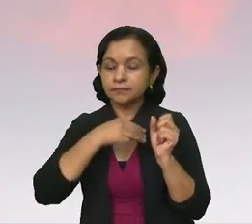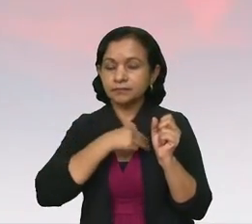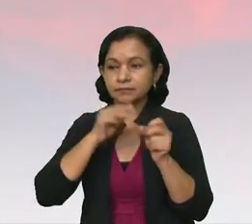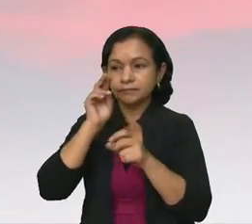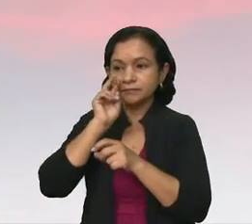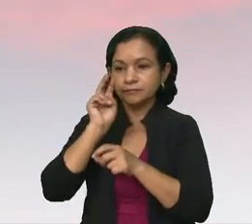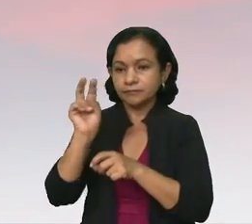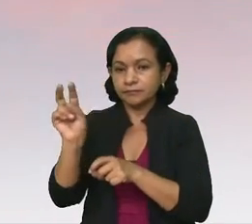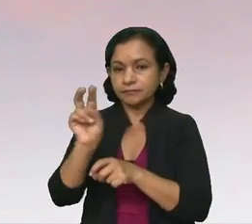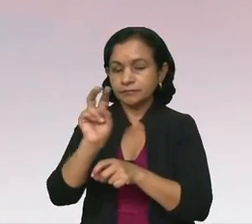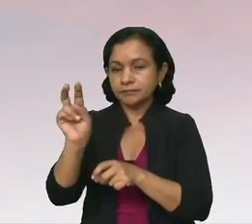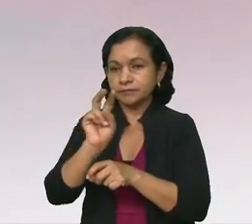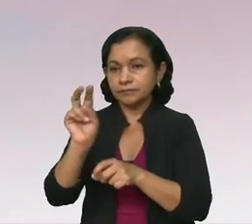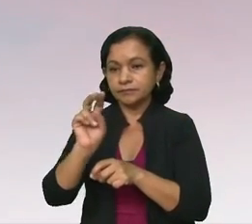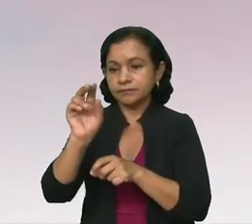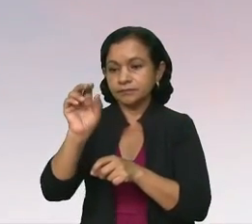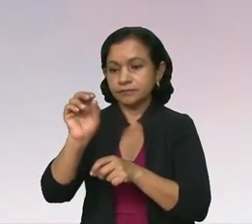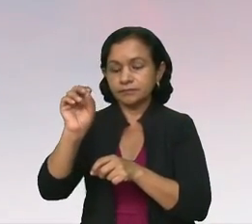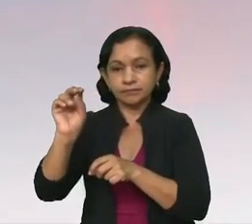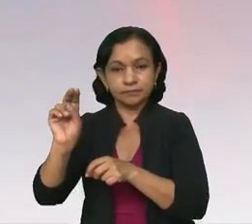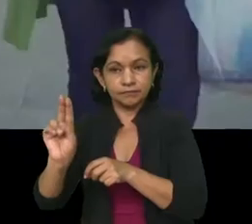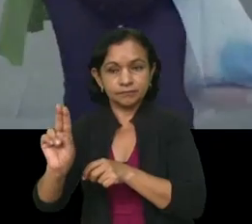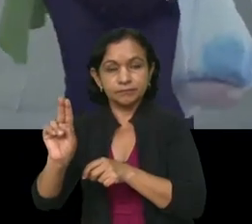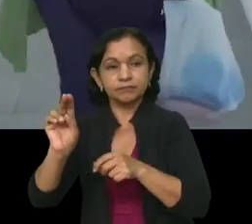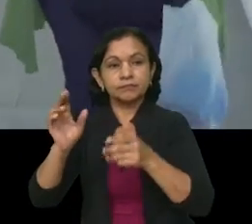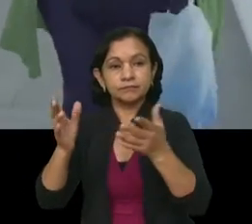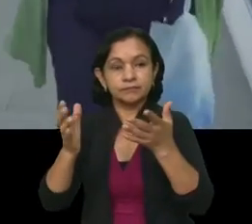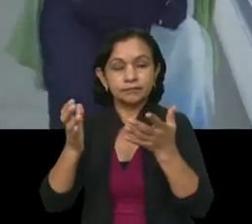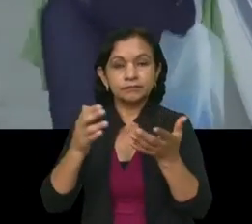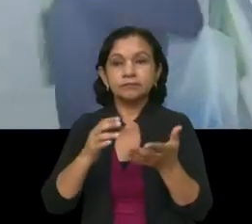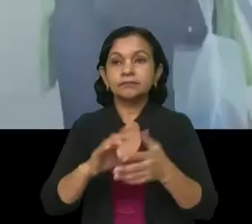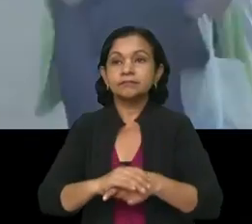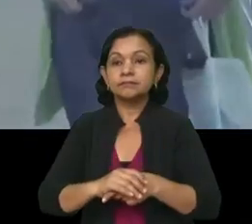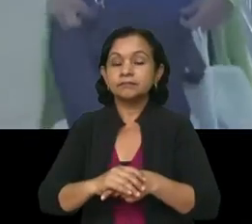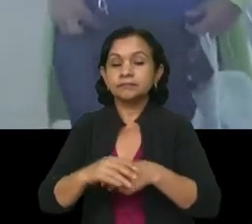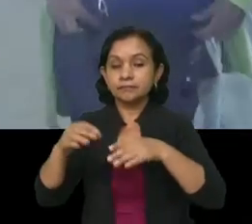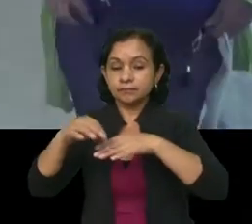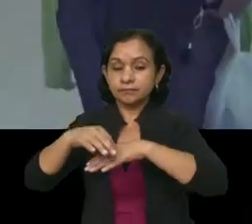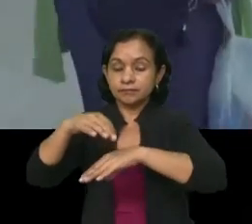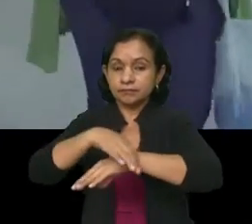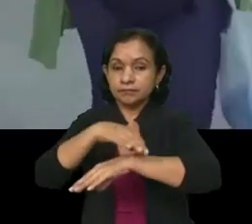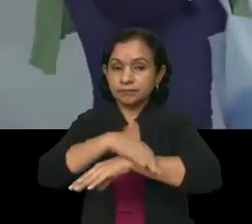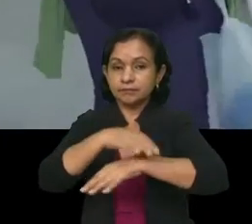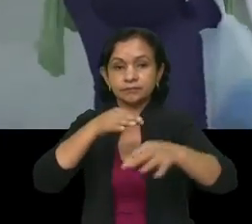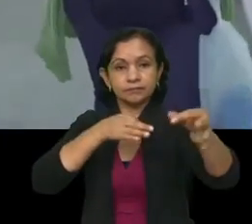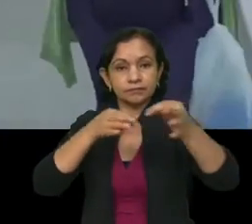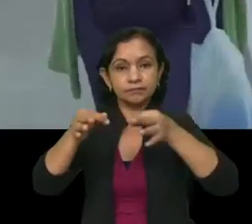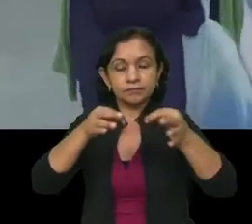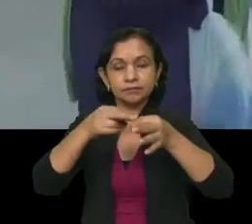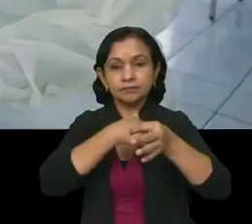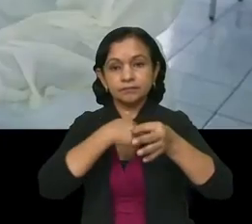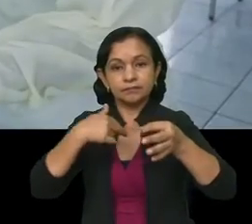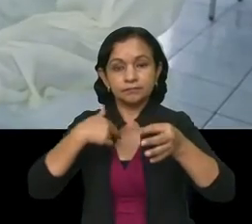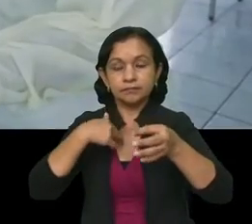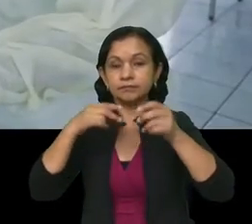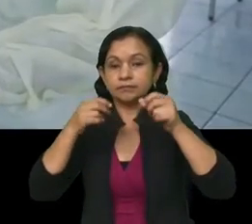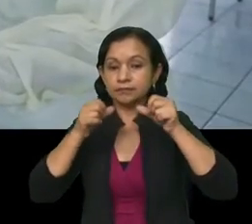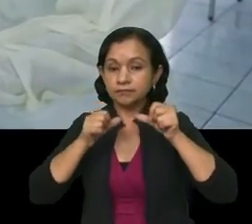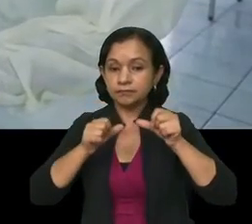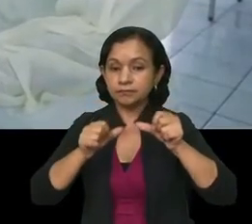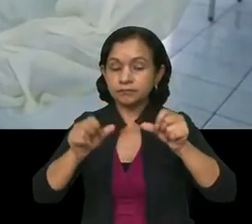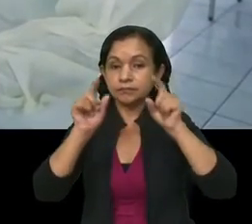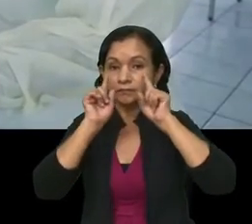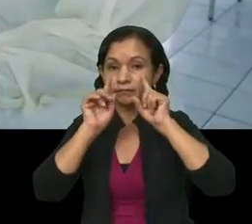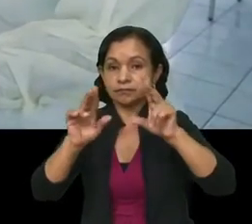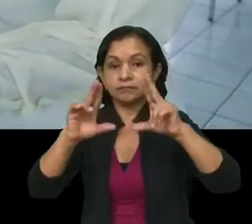observador de la Unión Económica Euroasiática. La vicepresidenta informó también que se prepara una campaña para continuar protegiendo a